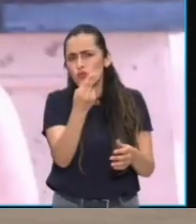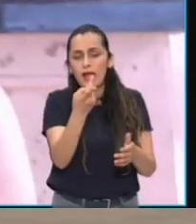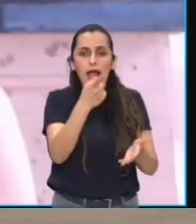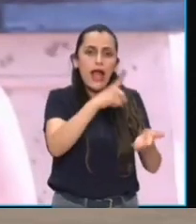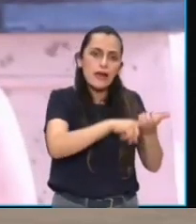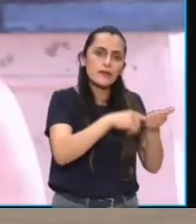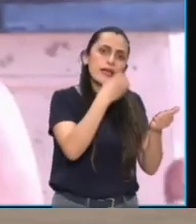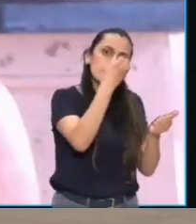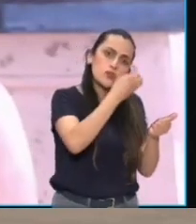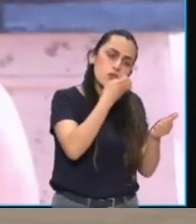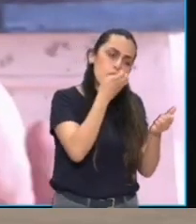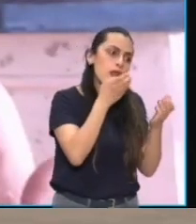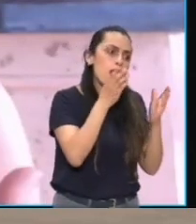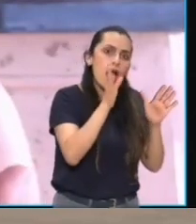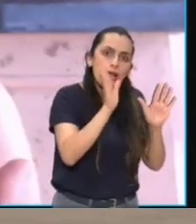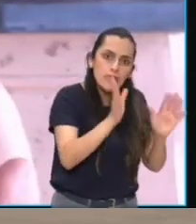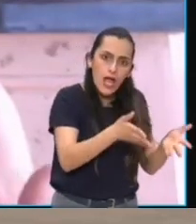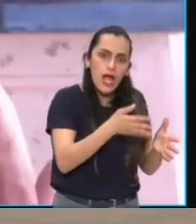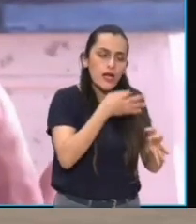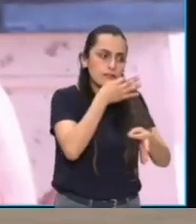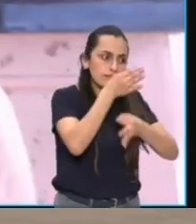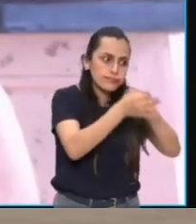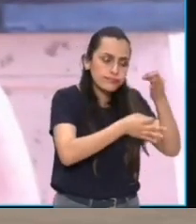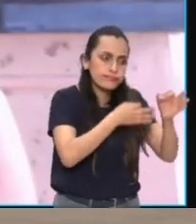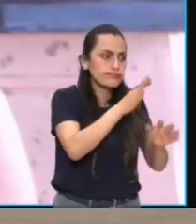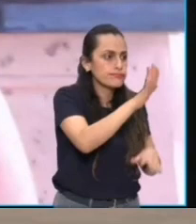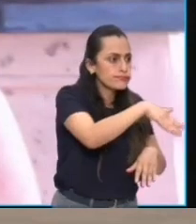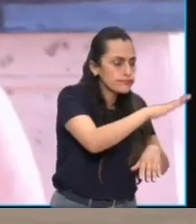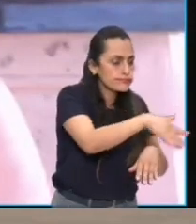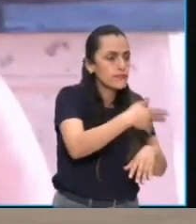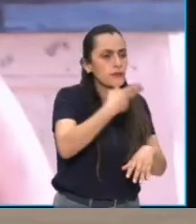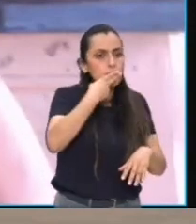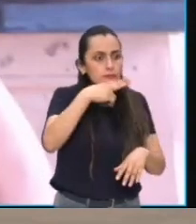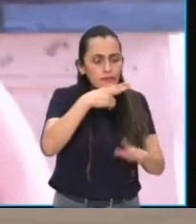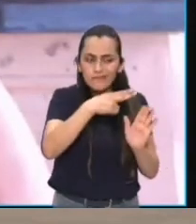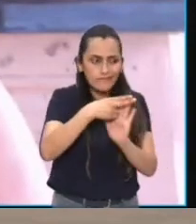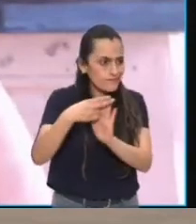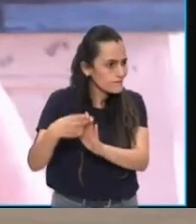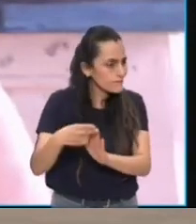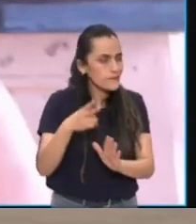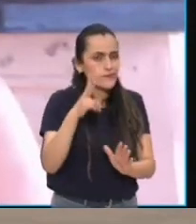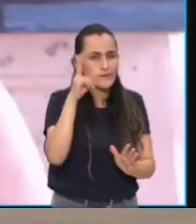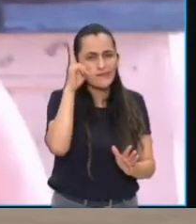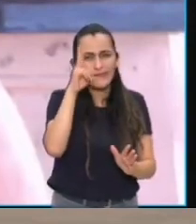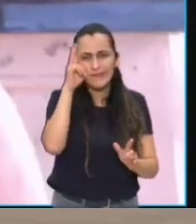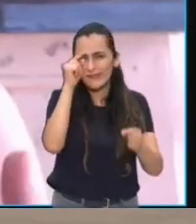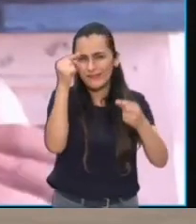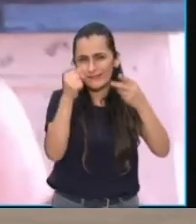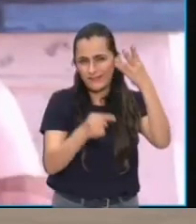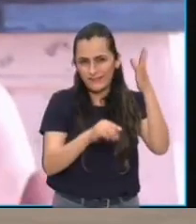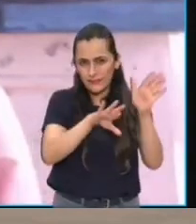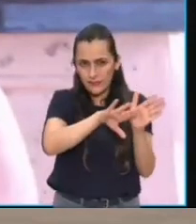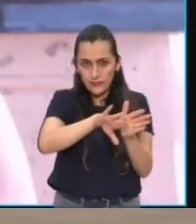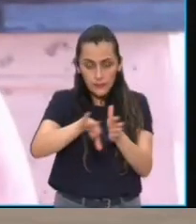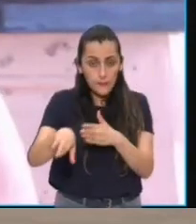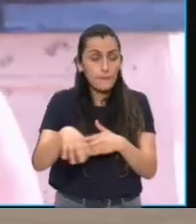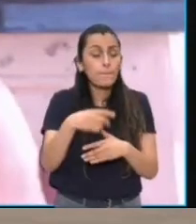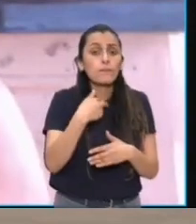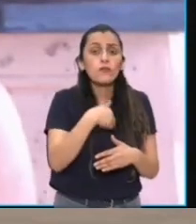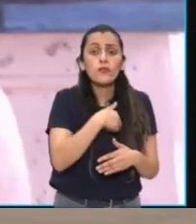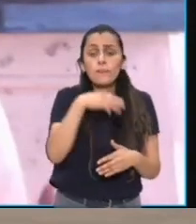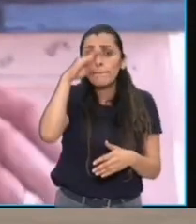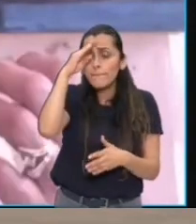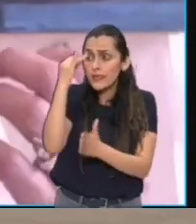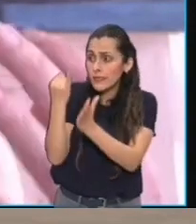esas campañas en contra del tabaquismo y de las adicciones. Estamos convencidos de que más allá de incrementar impuestos,